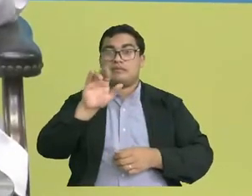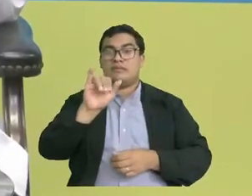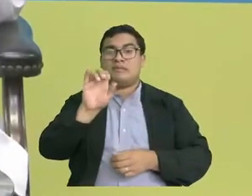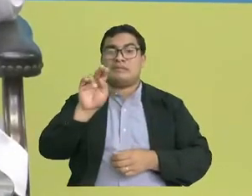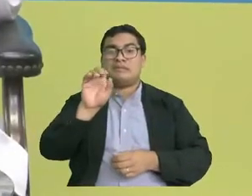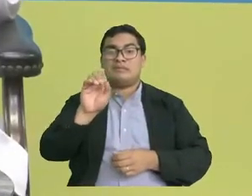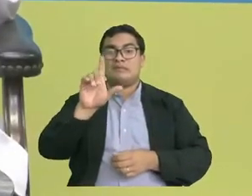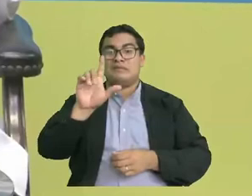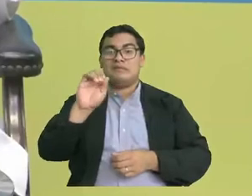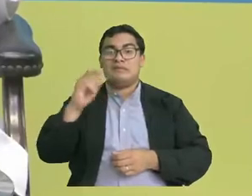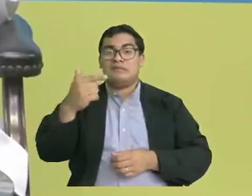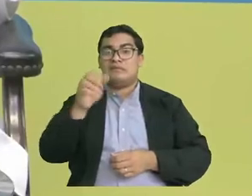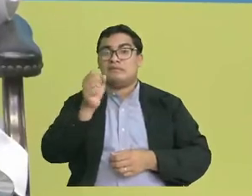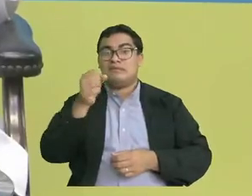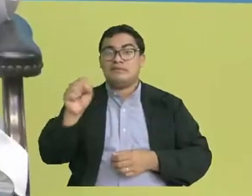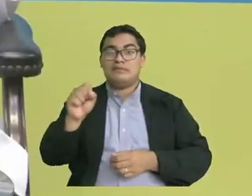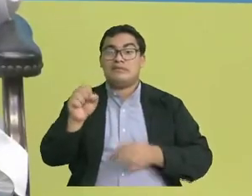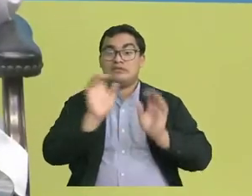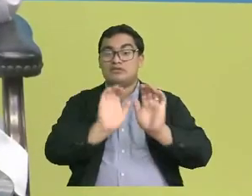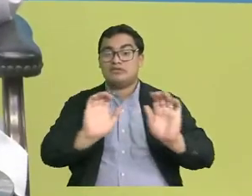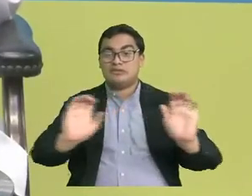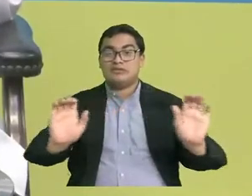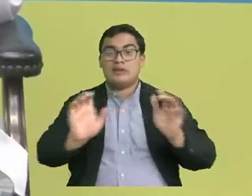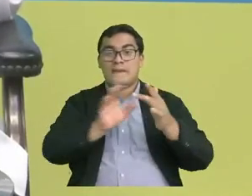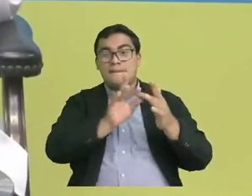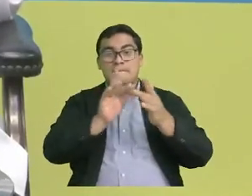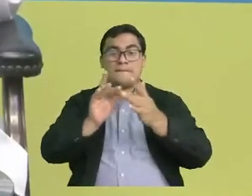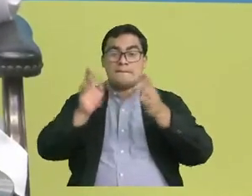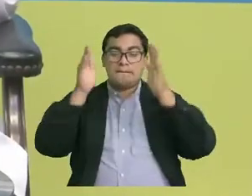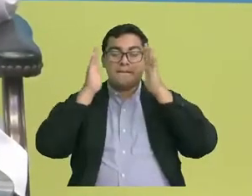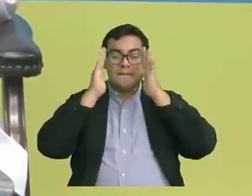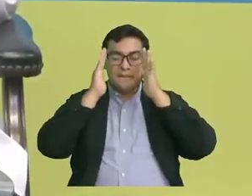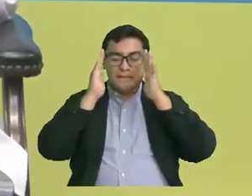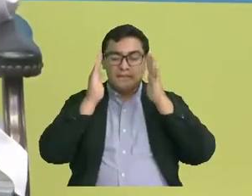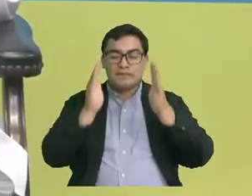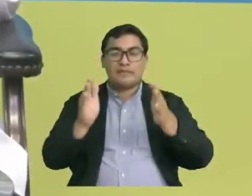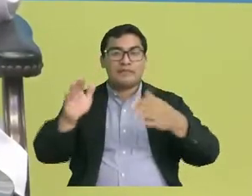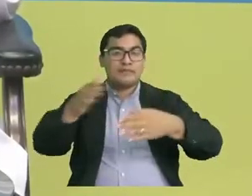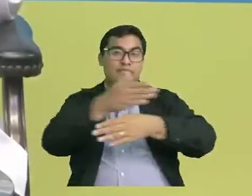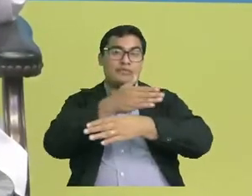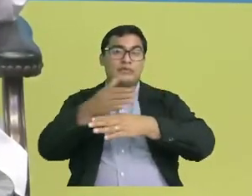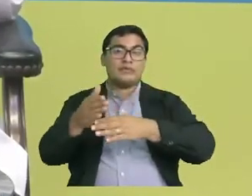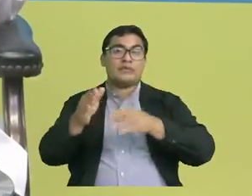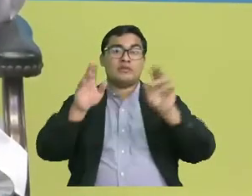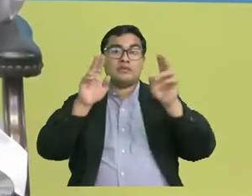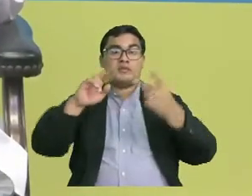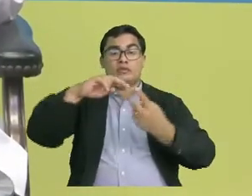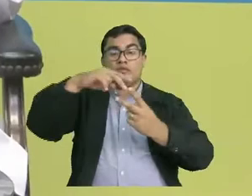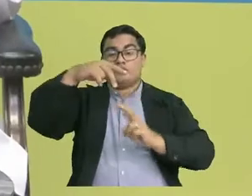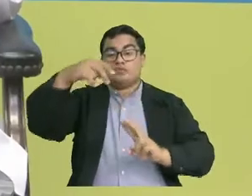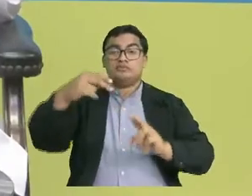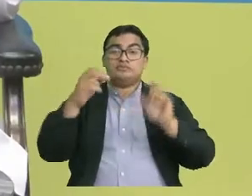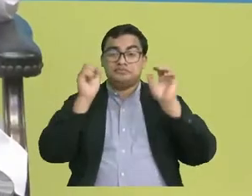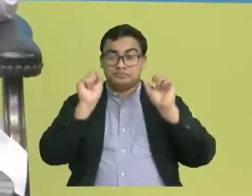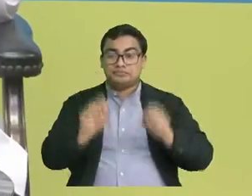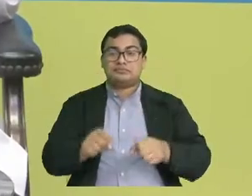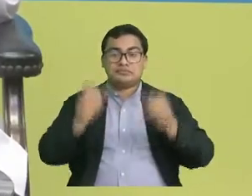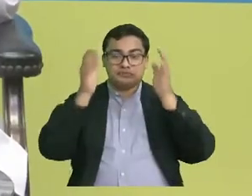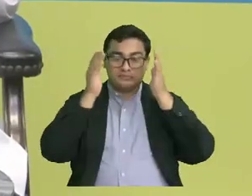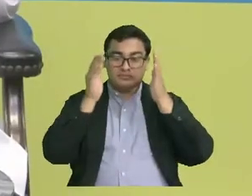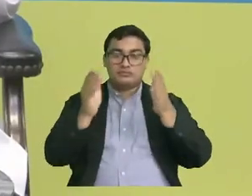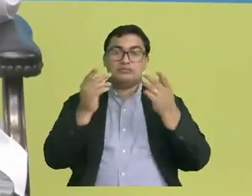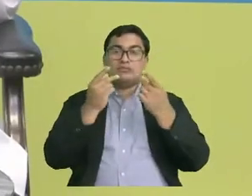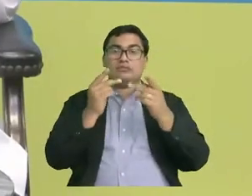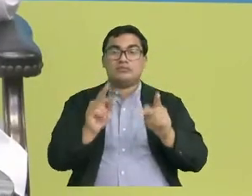endocrinólogos pediatras se especializan para atender este tipo de situaciones. Los genetistas lo podemos atender, pero en